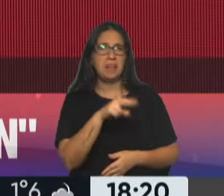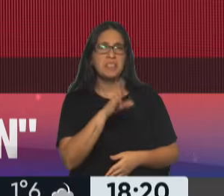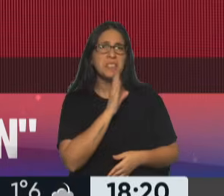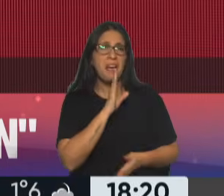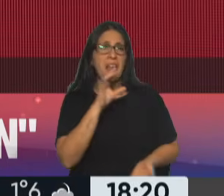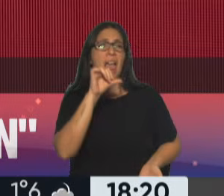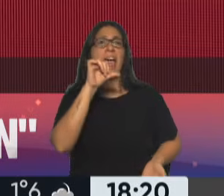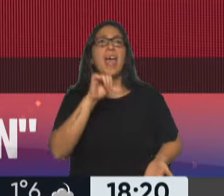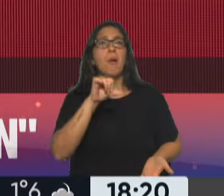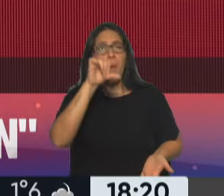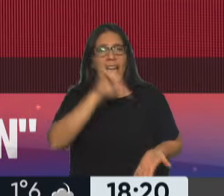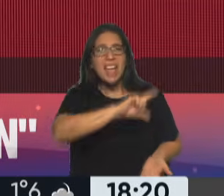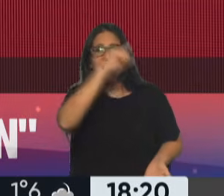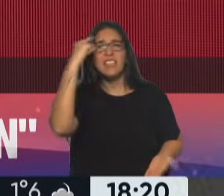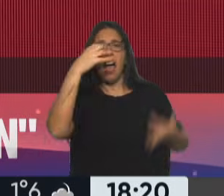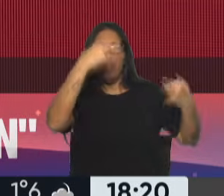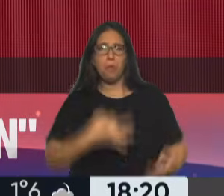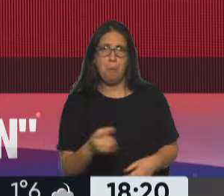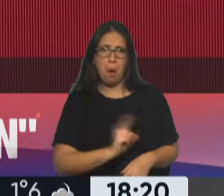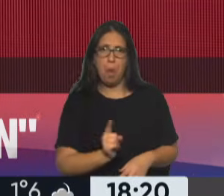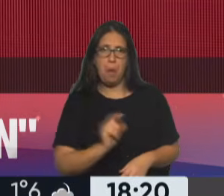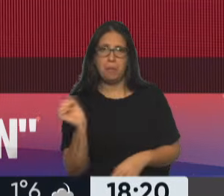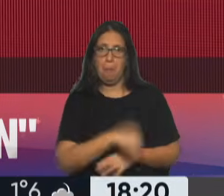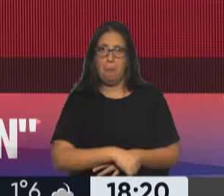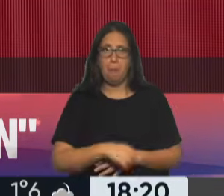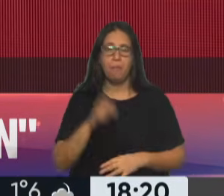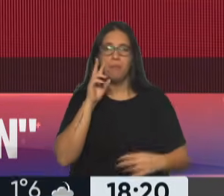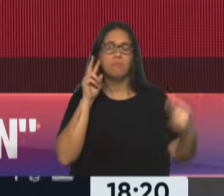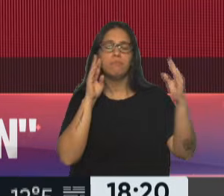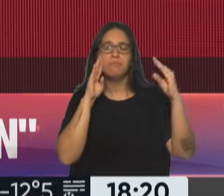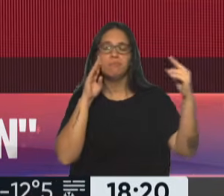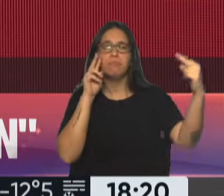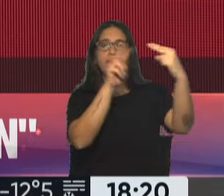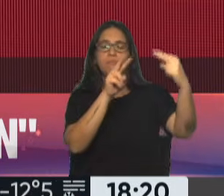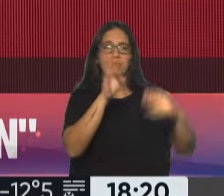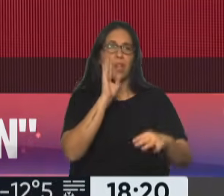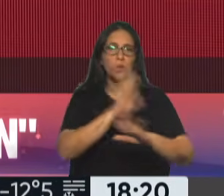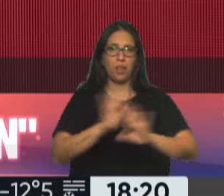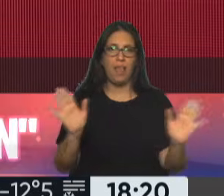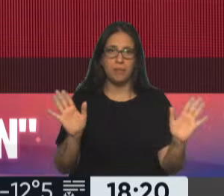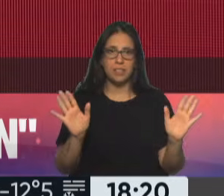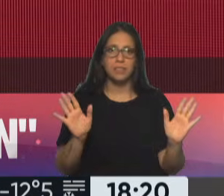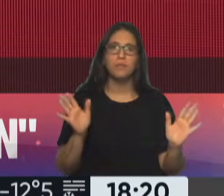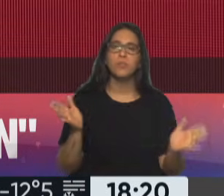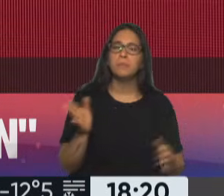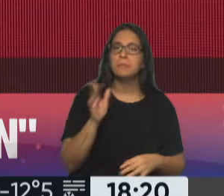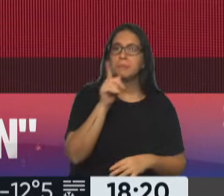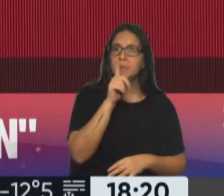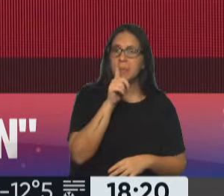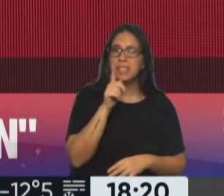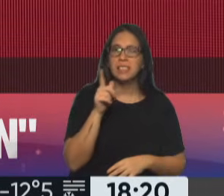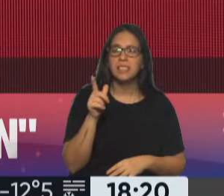la negociación entre esos dos estados no sería posible. Pero más allá de eso, me parece que Estados Unidos